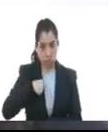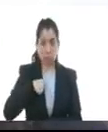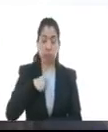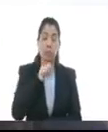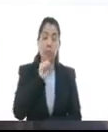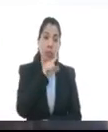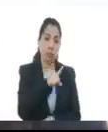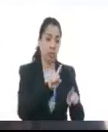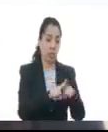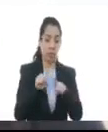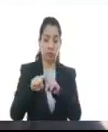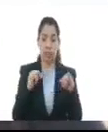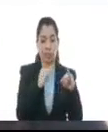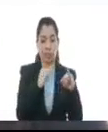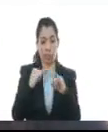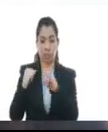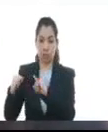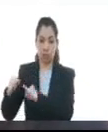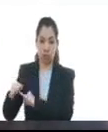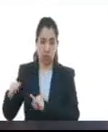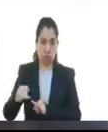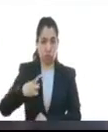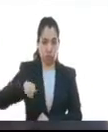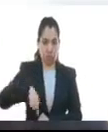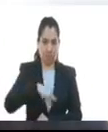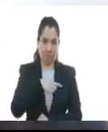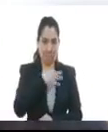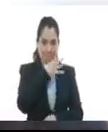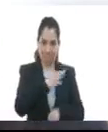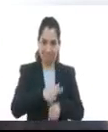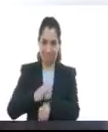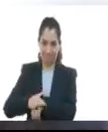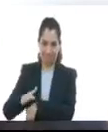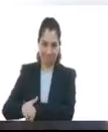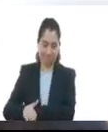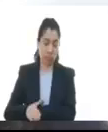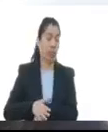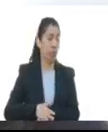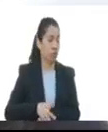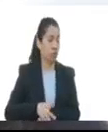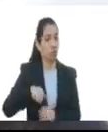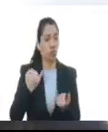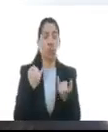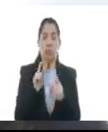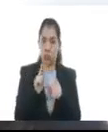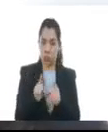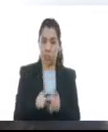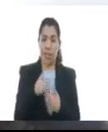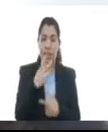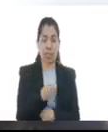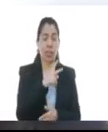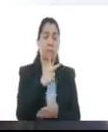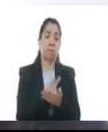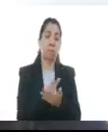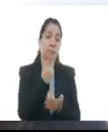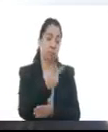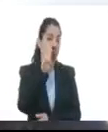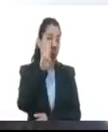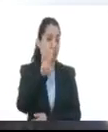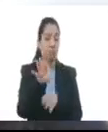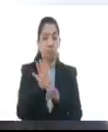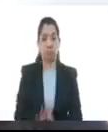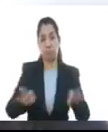instituciones convocantes seguiremos trabajando. Este premio es muy importante para nosotros y nosotras porque